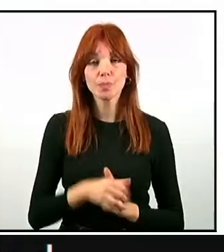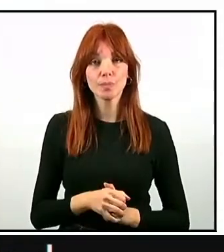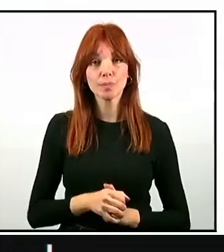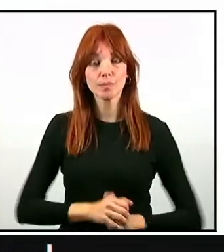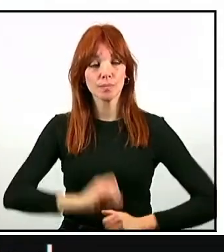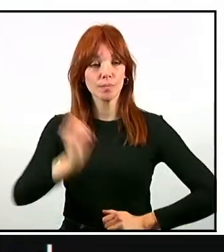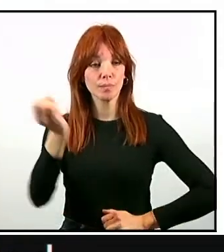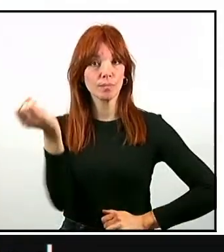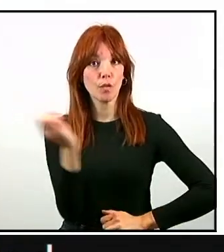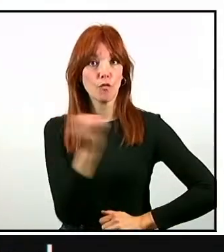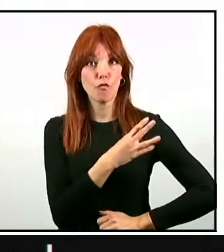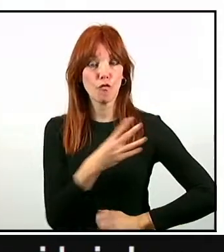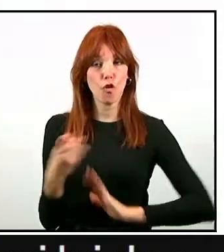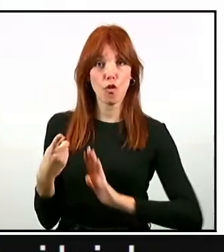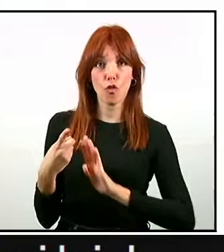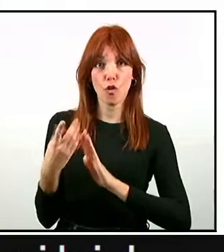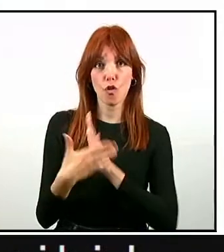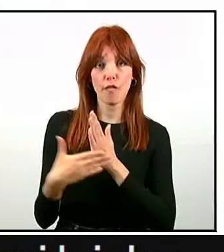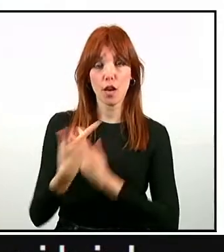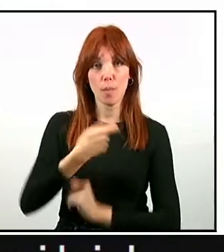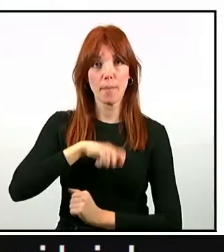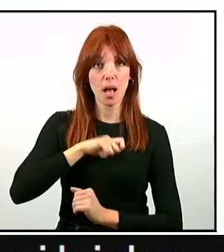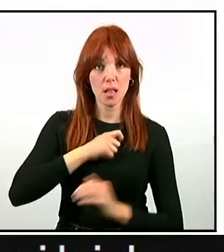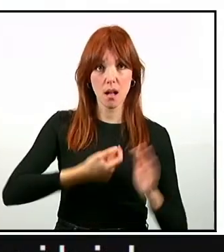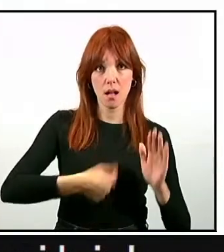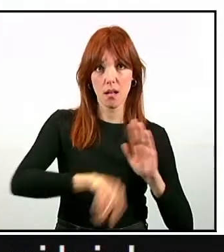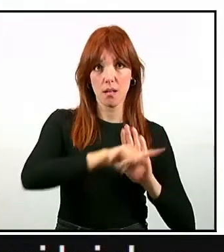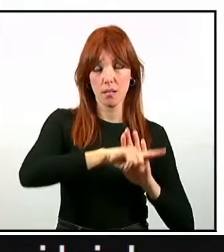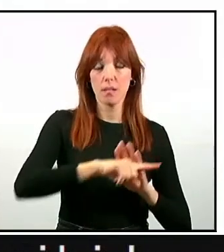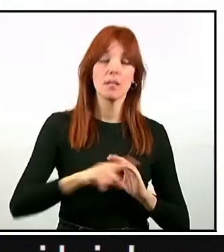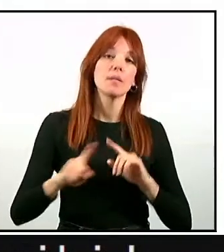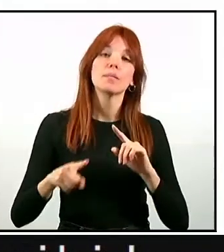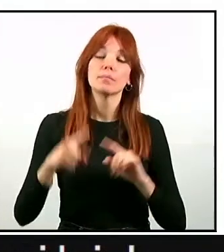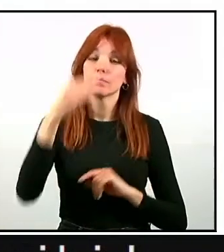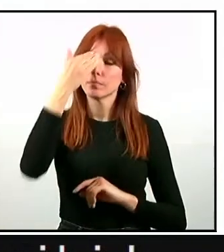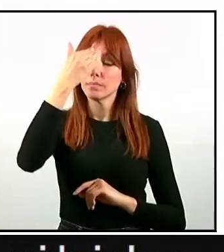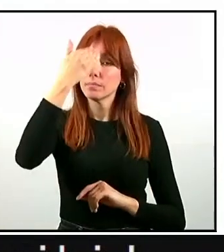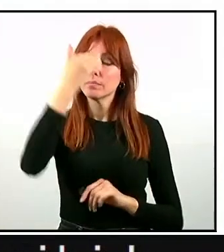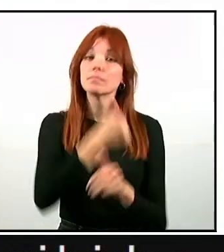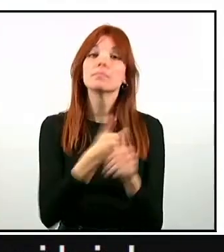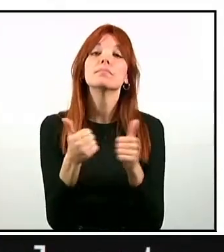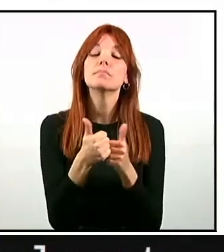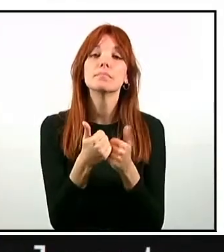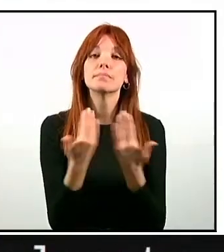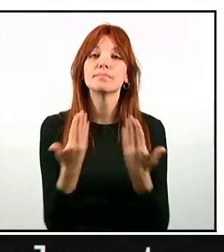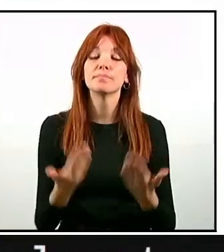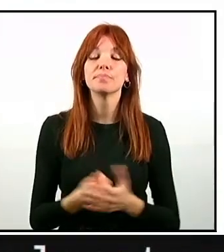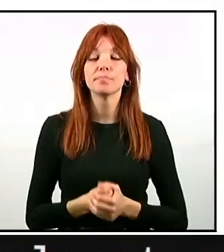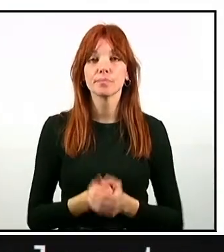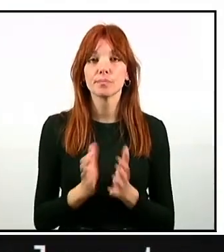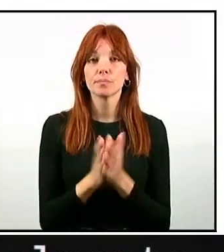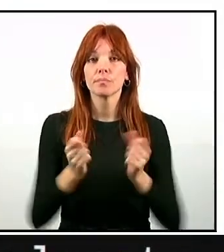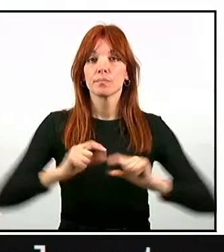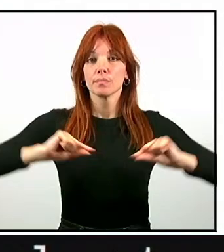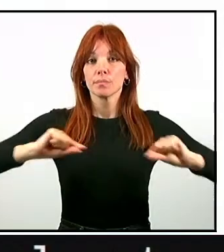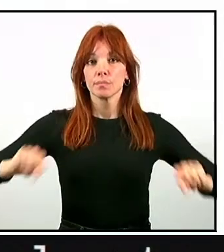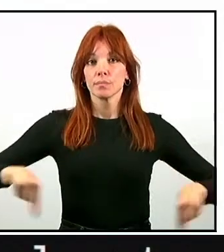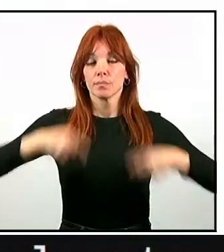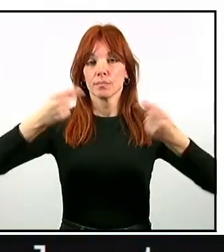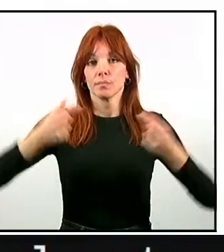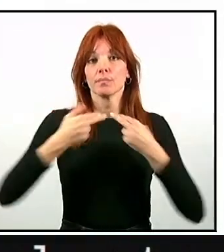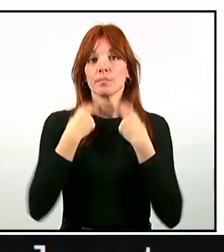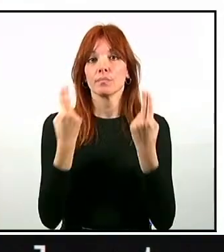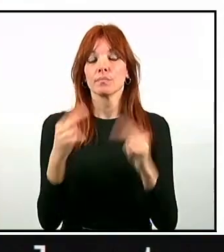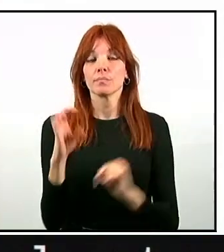fondos recibidos por el Gobierno de España y fundamentalmente son convenios, como digo, con la